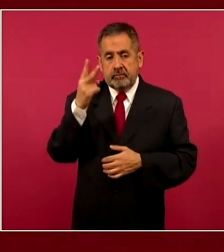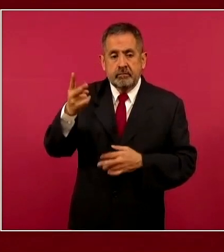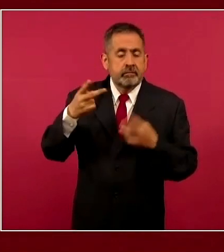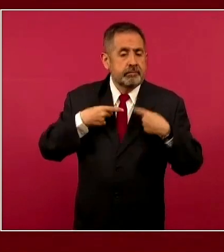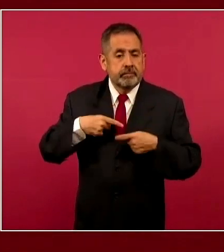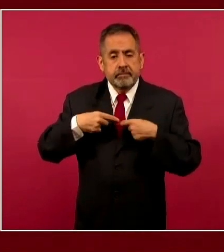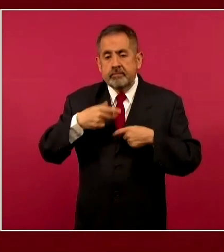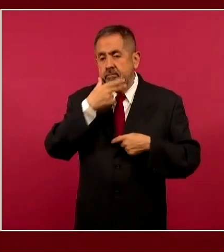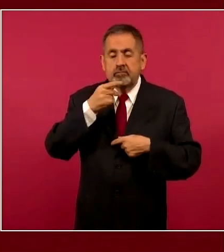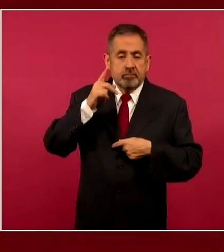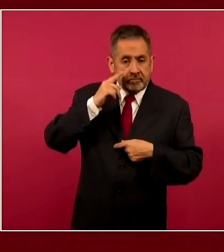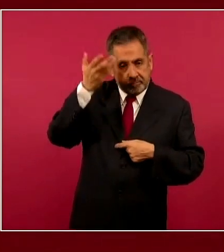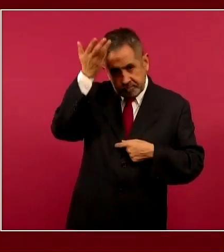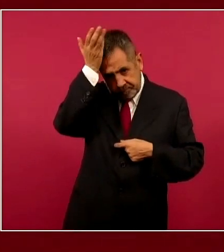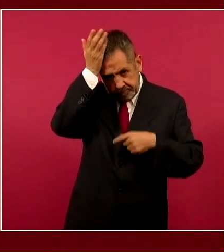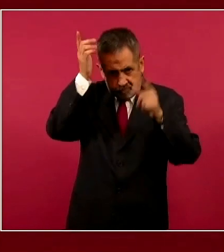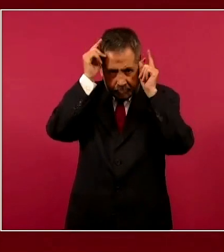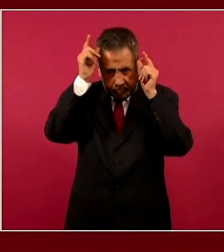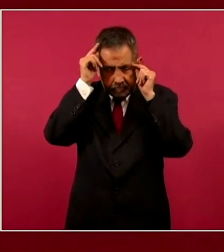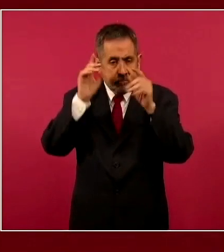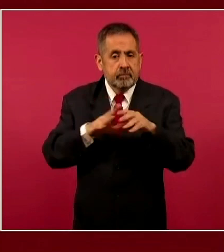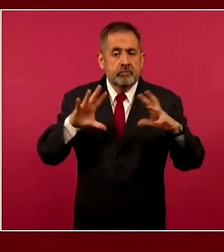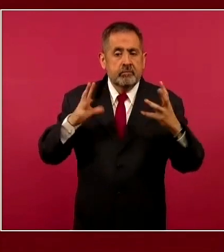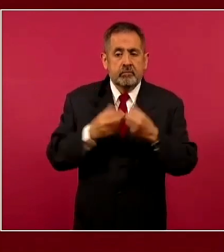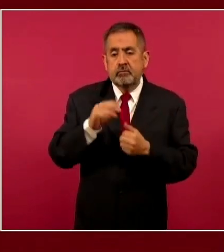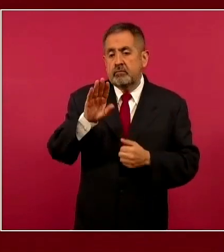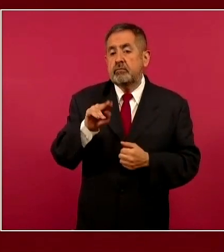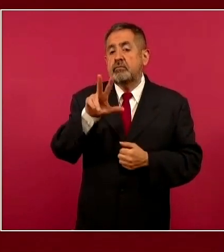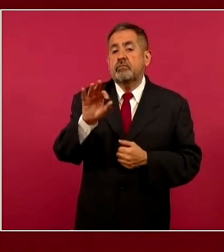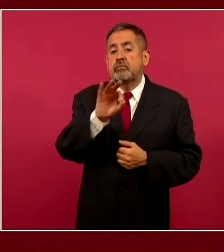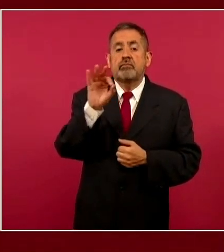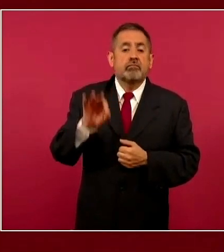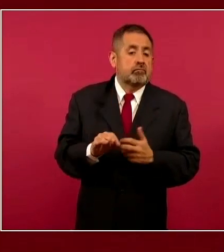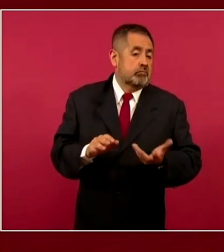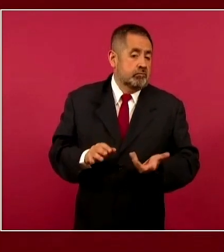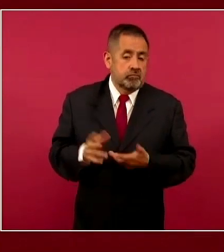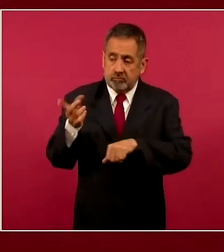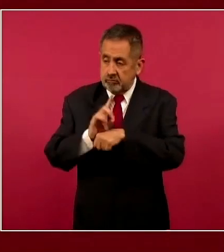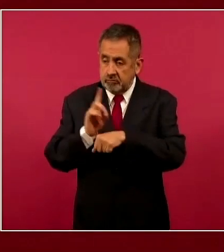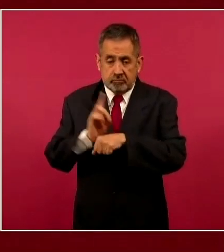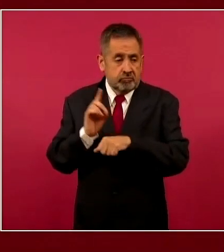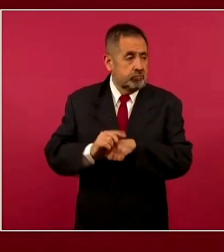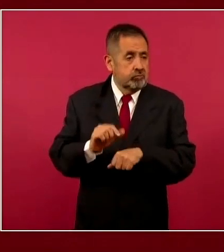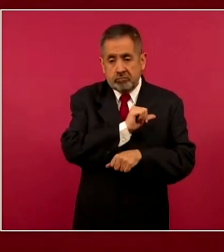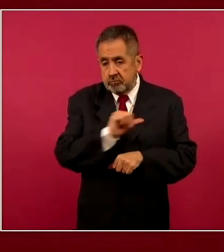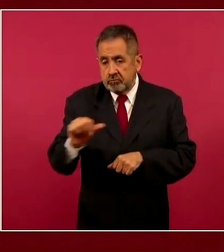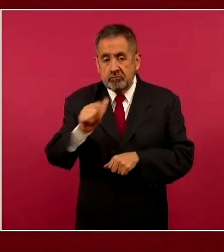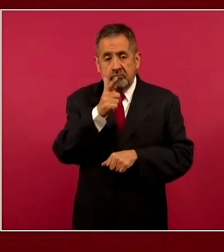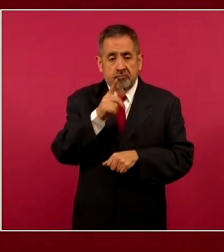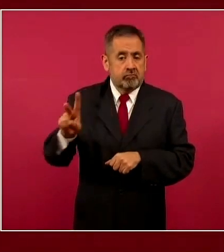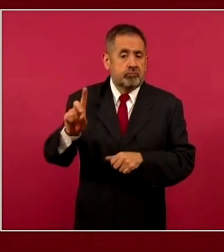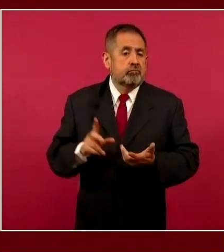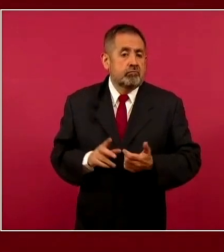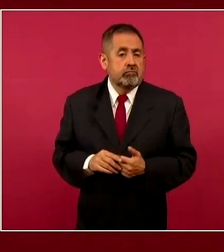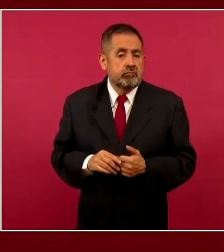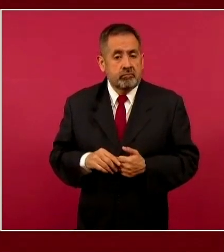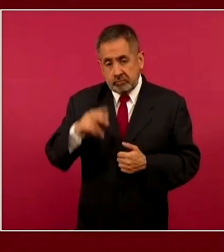enfermería, que significa el 98% de cobertura en todos los turnos y todos los días de la semana. El abasto de